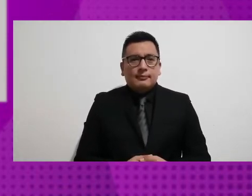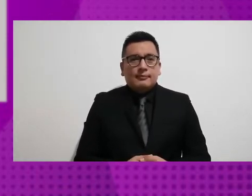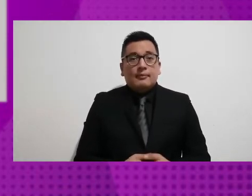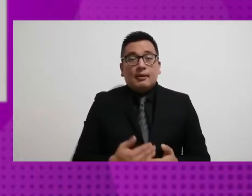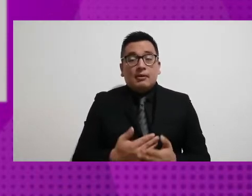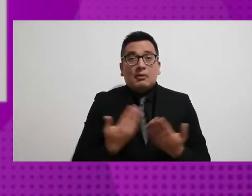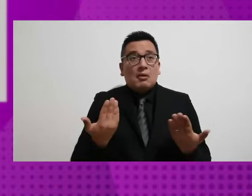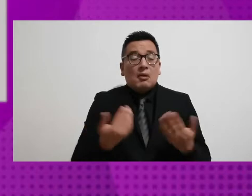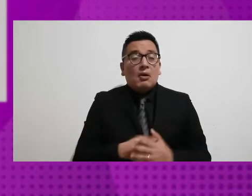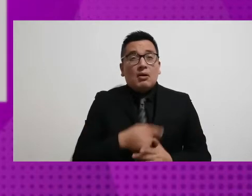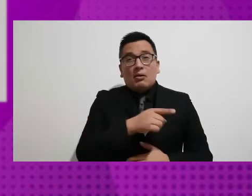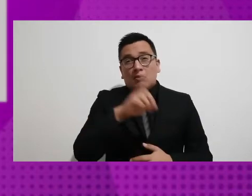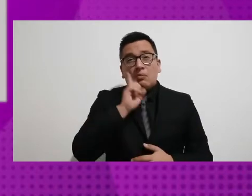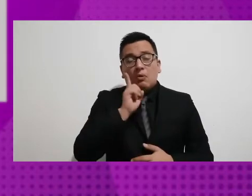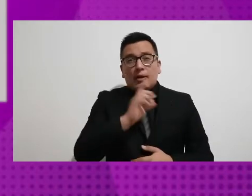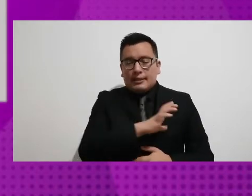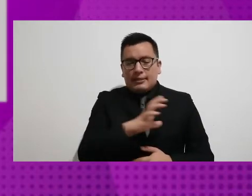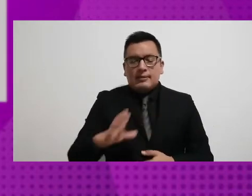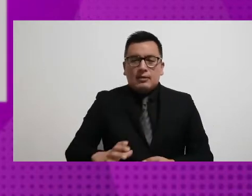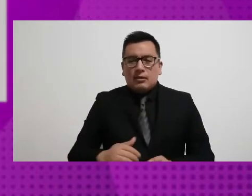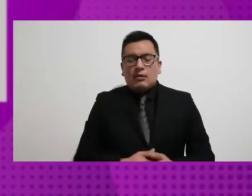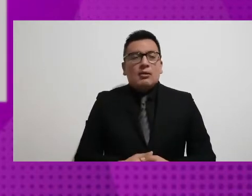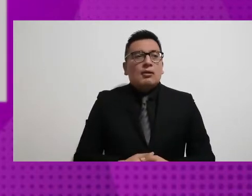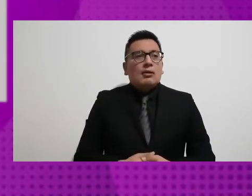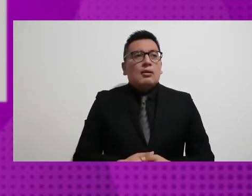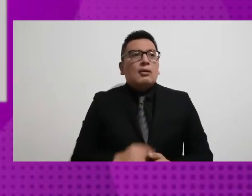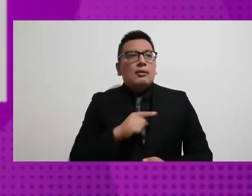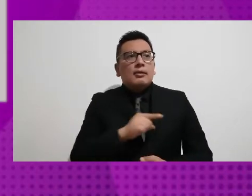Realmente las candidatas que